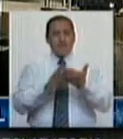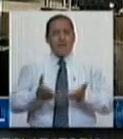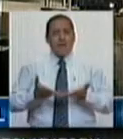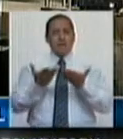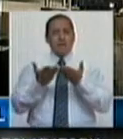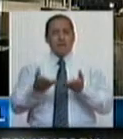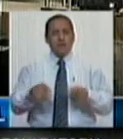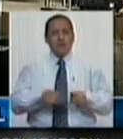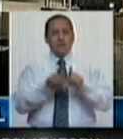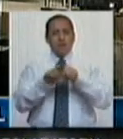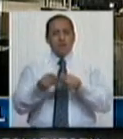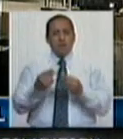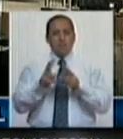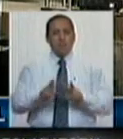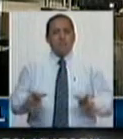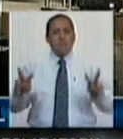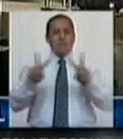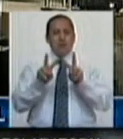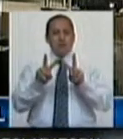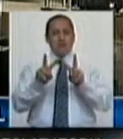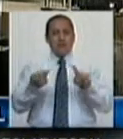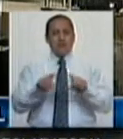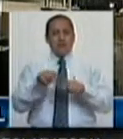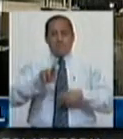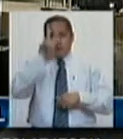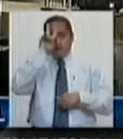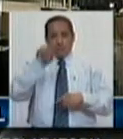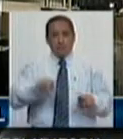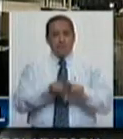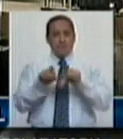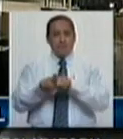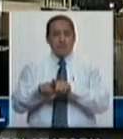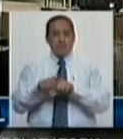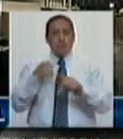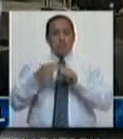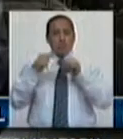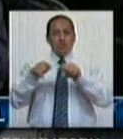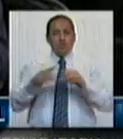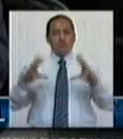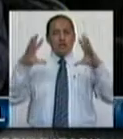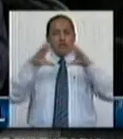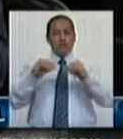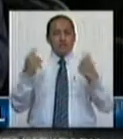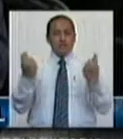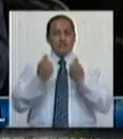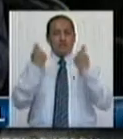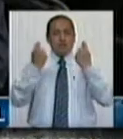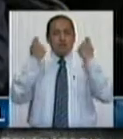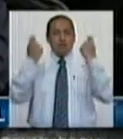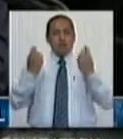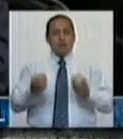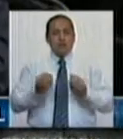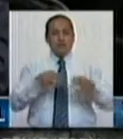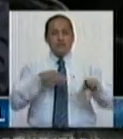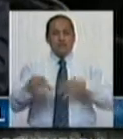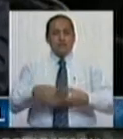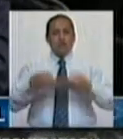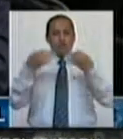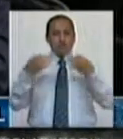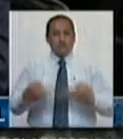ha contribuido con su granito de arena, y del Perú también. Por eso es una noche de fiesta, porque se ha hecho